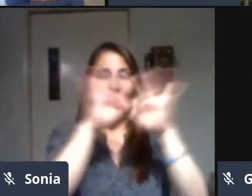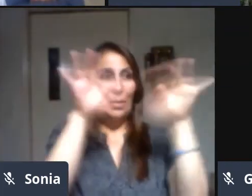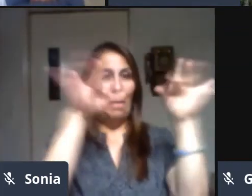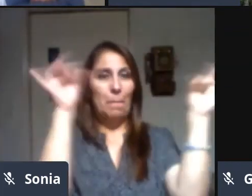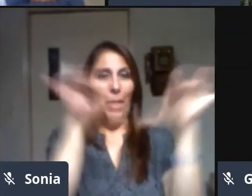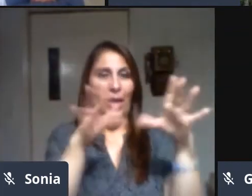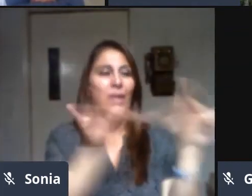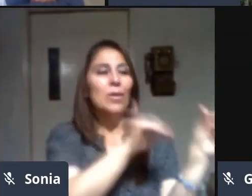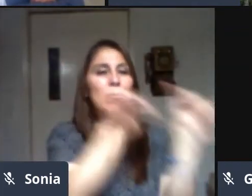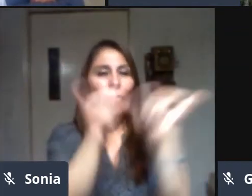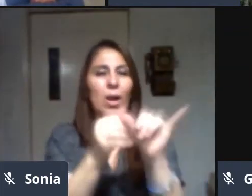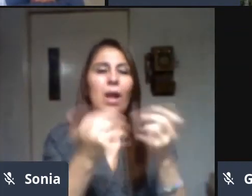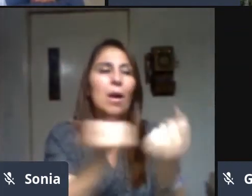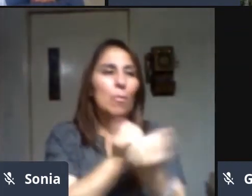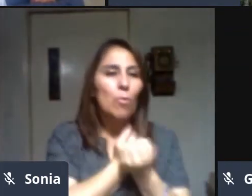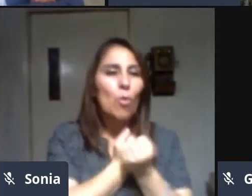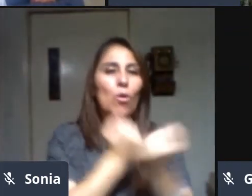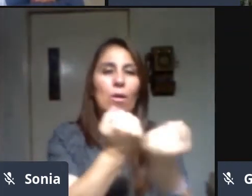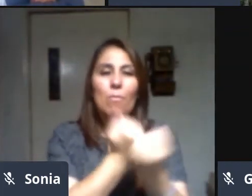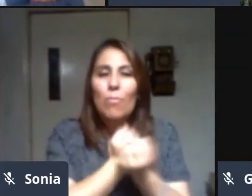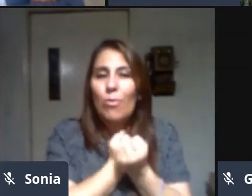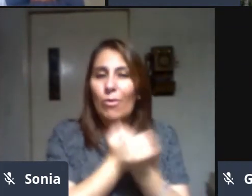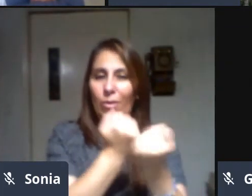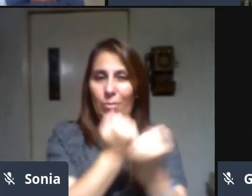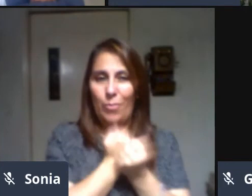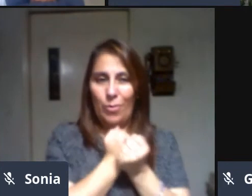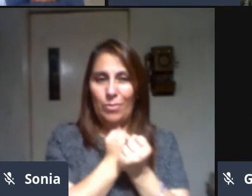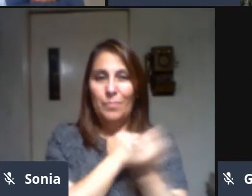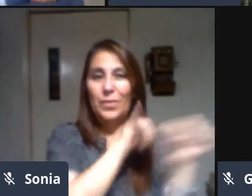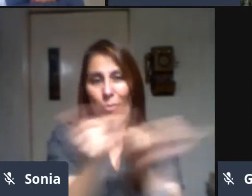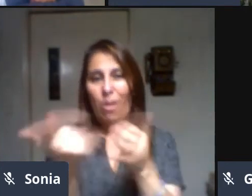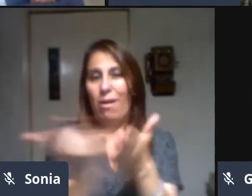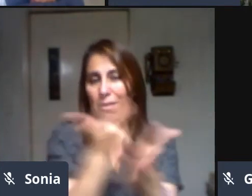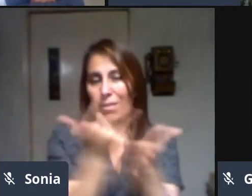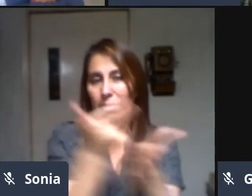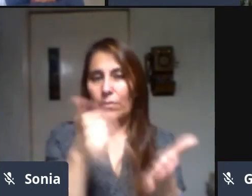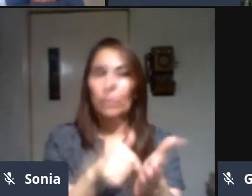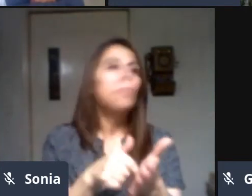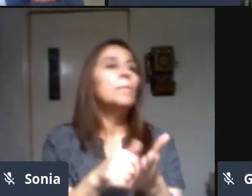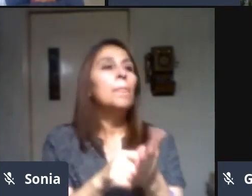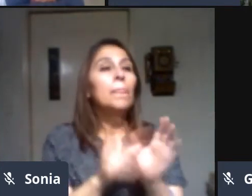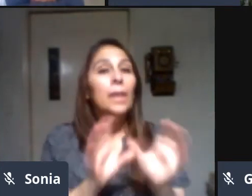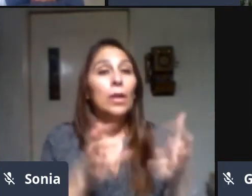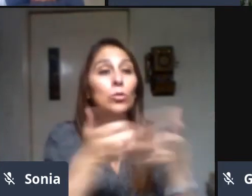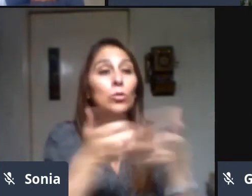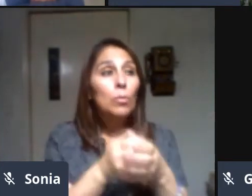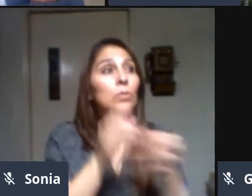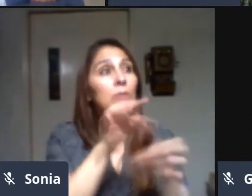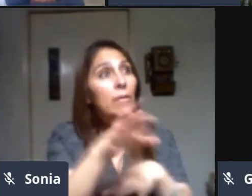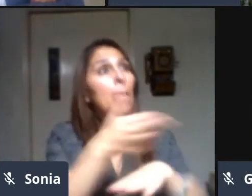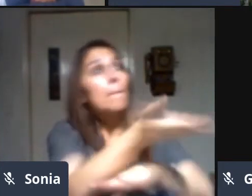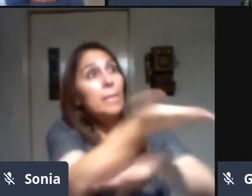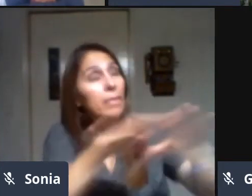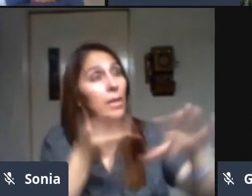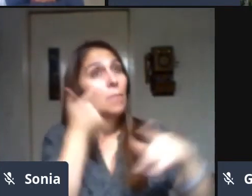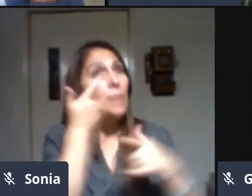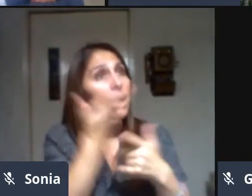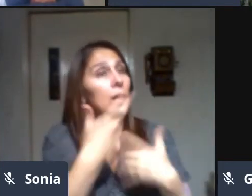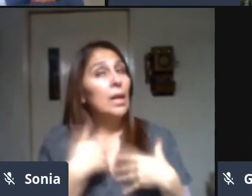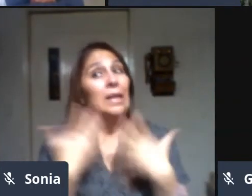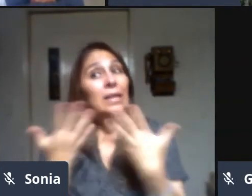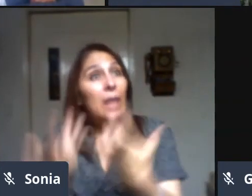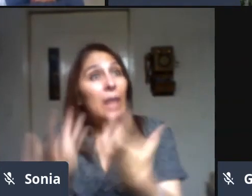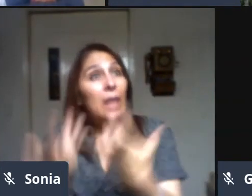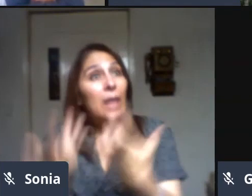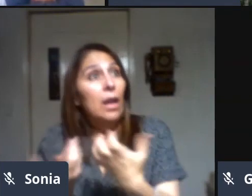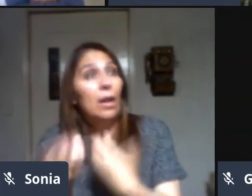amor amor y que debían los que debían los pueblos pedir como piden o como anhela el pan o